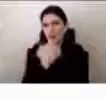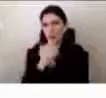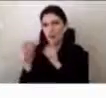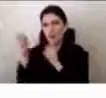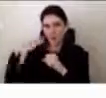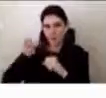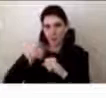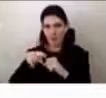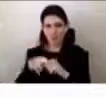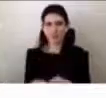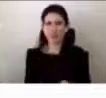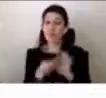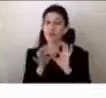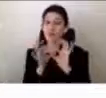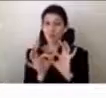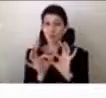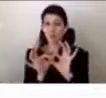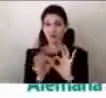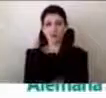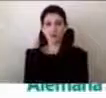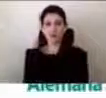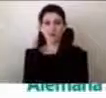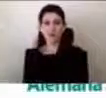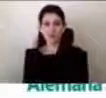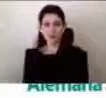Muchas gracias.